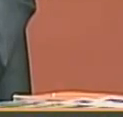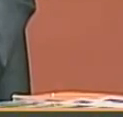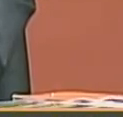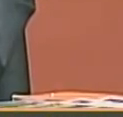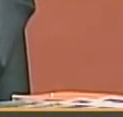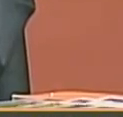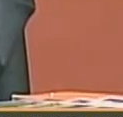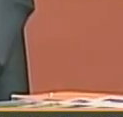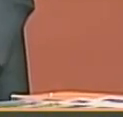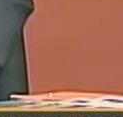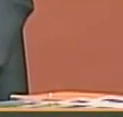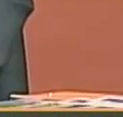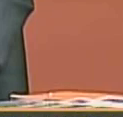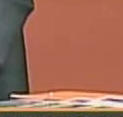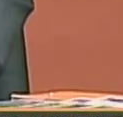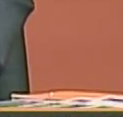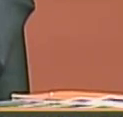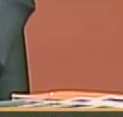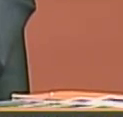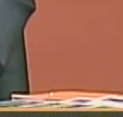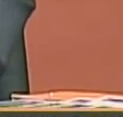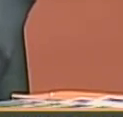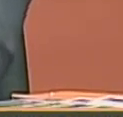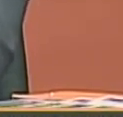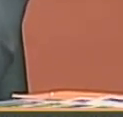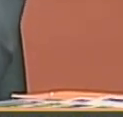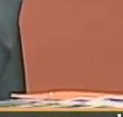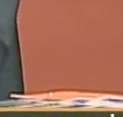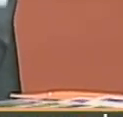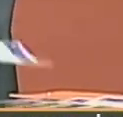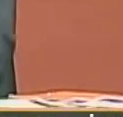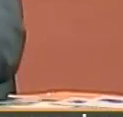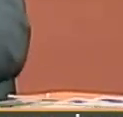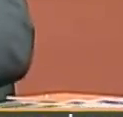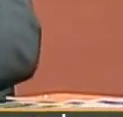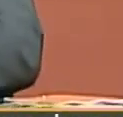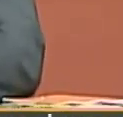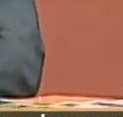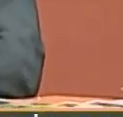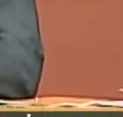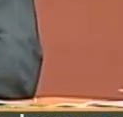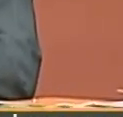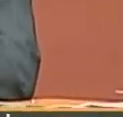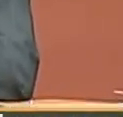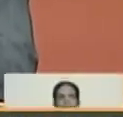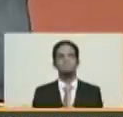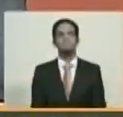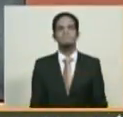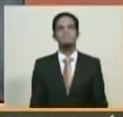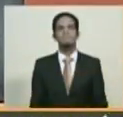comercial, y de ese 30% que es actividad comercial, el 75% es mercancía venezolana.